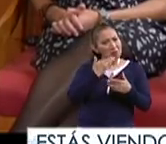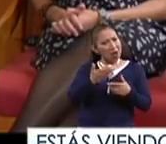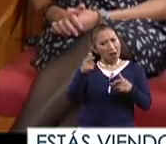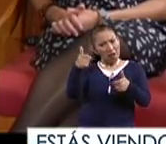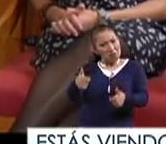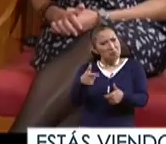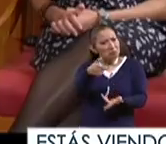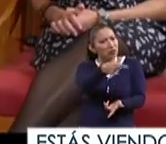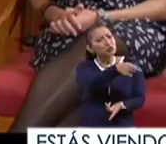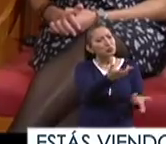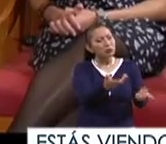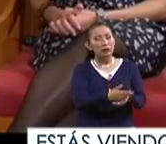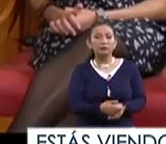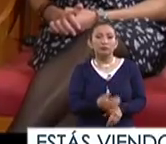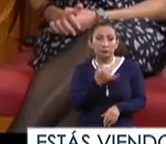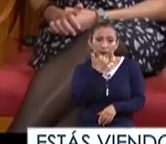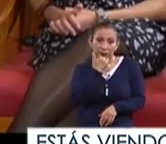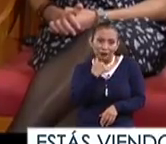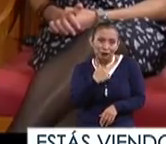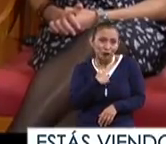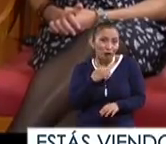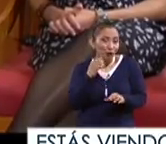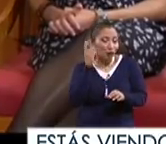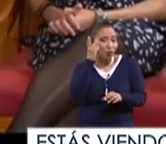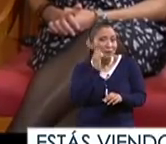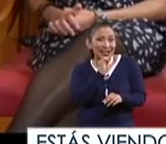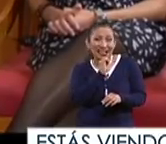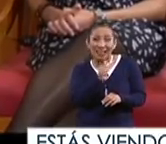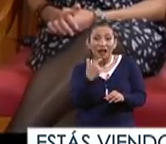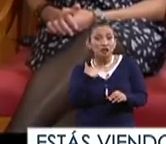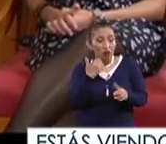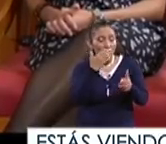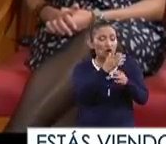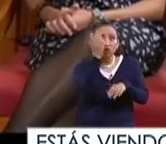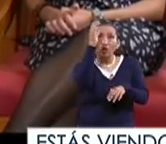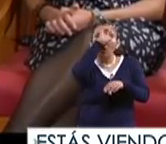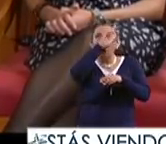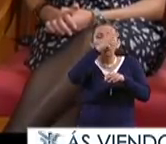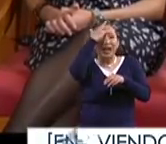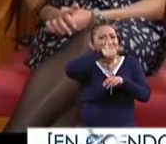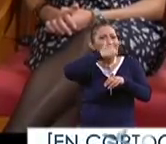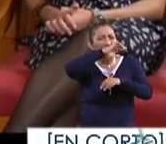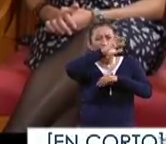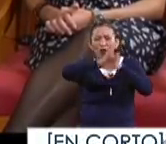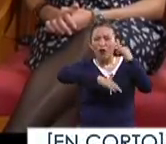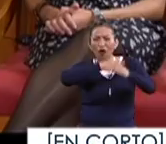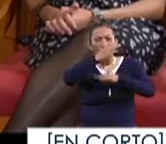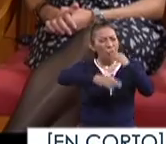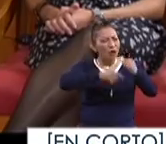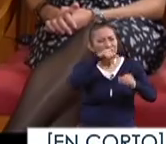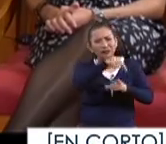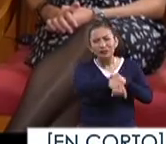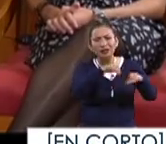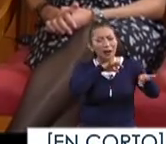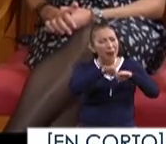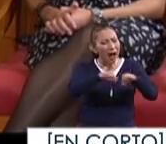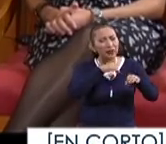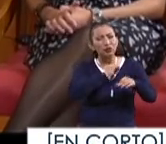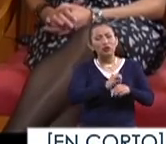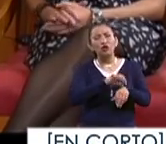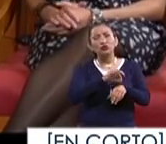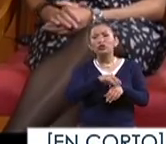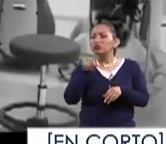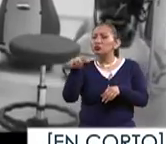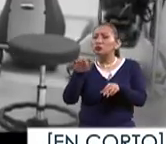frescos. Que hay que decirle, no he dormido. Estuve operando toda la noche a mis 17 o 18 años. ¿Qué